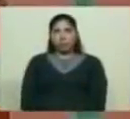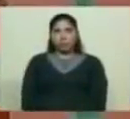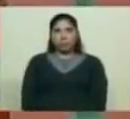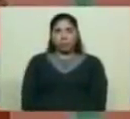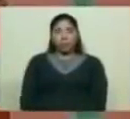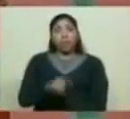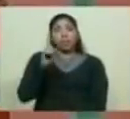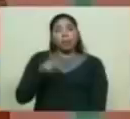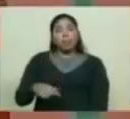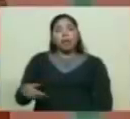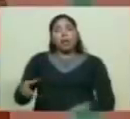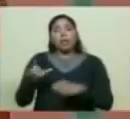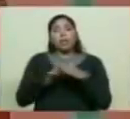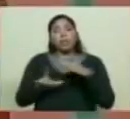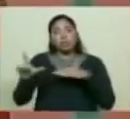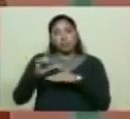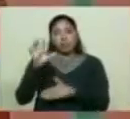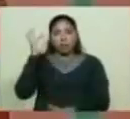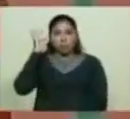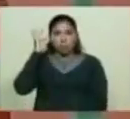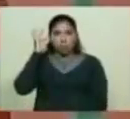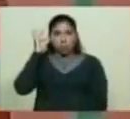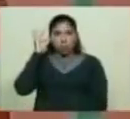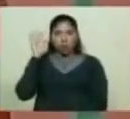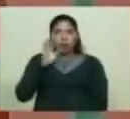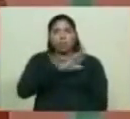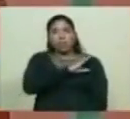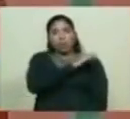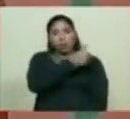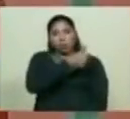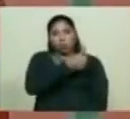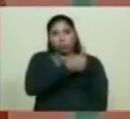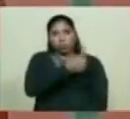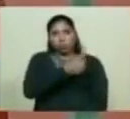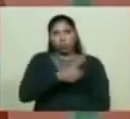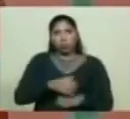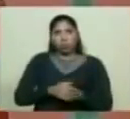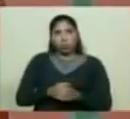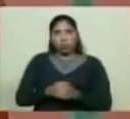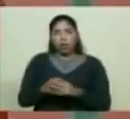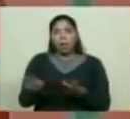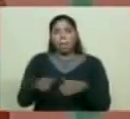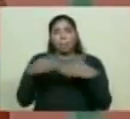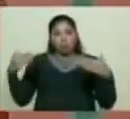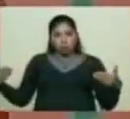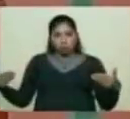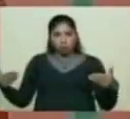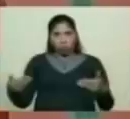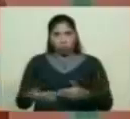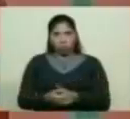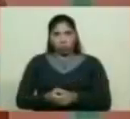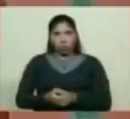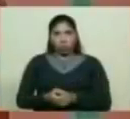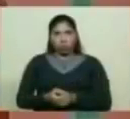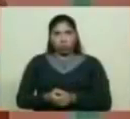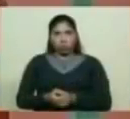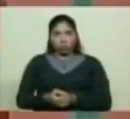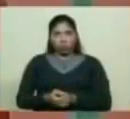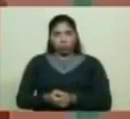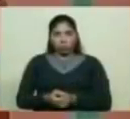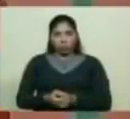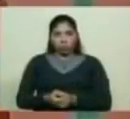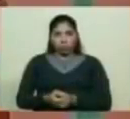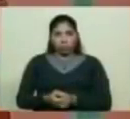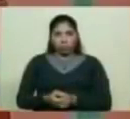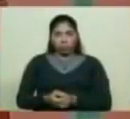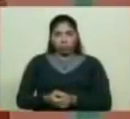licenciada desirée santos amaral directora del correo del orinoco nuestro actual correo del